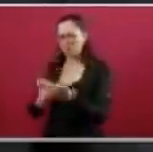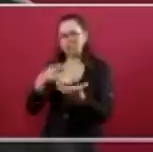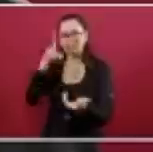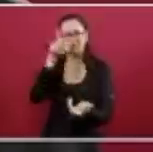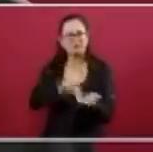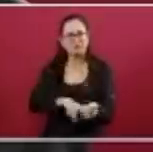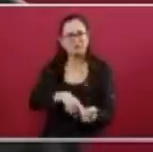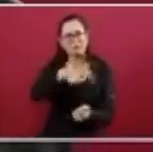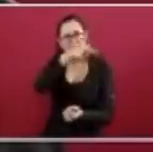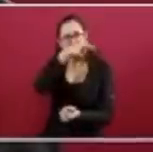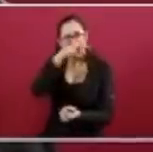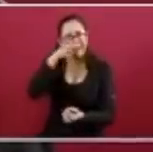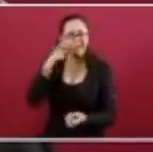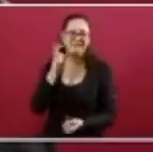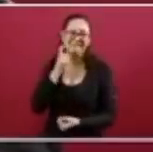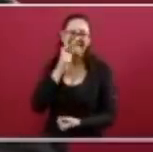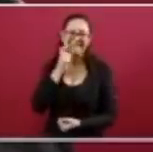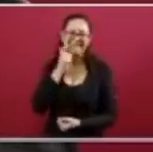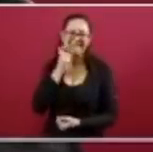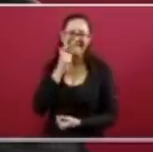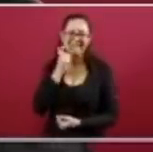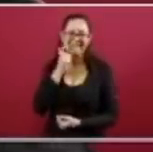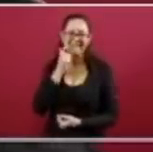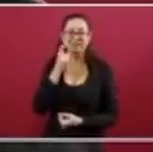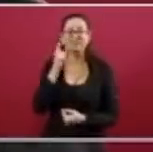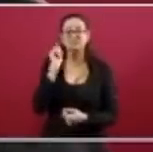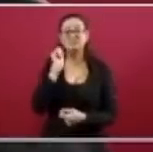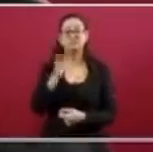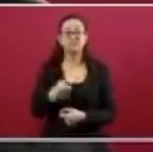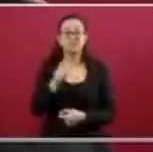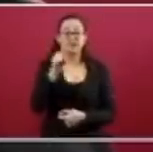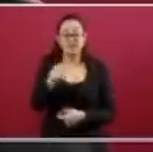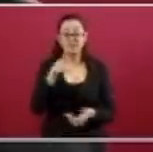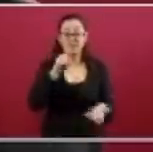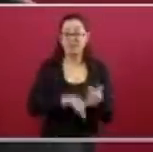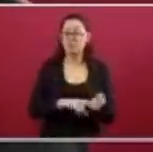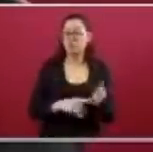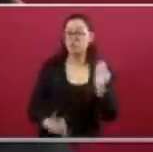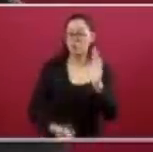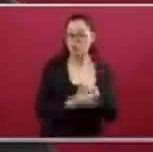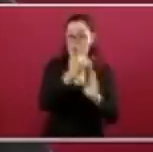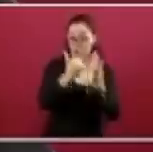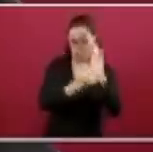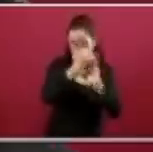que establecen que los constructores privados tienen que pagar